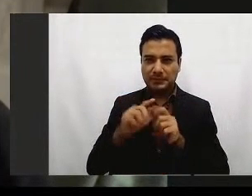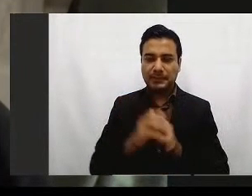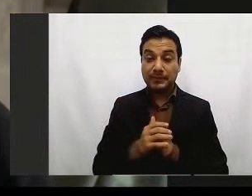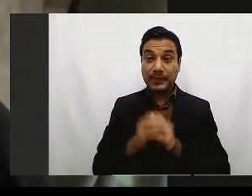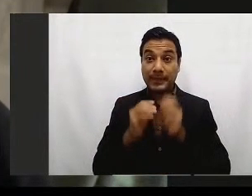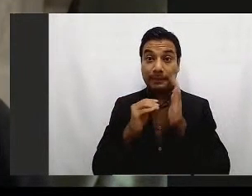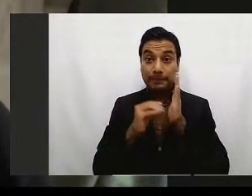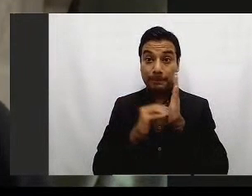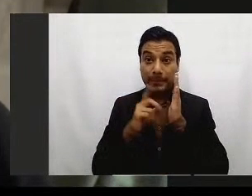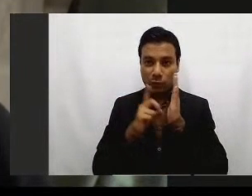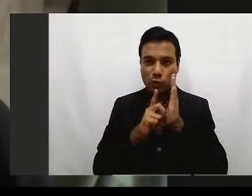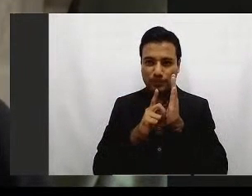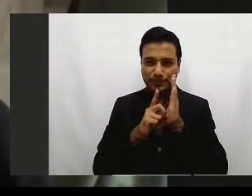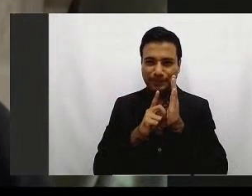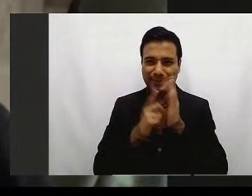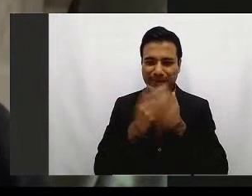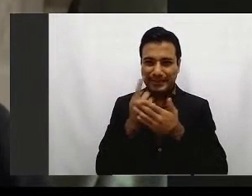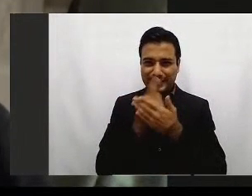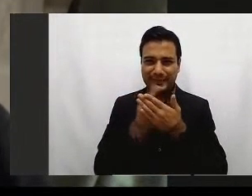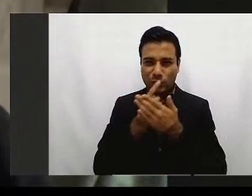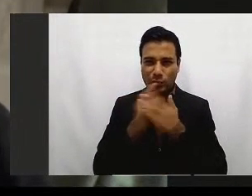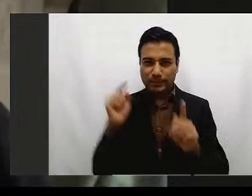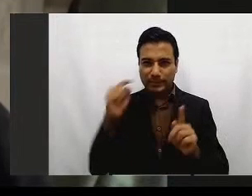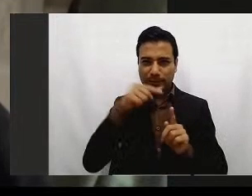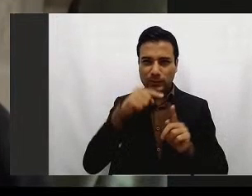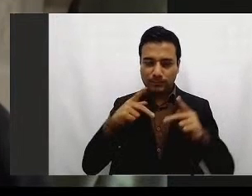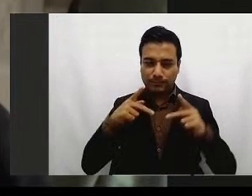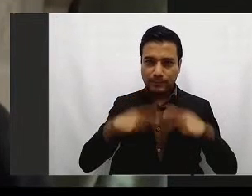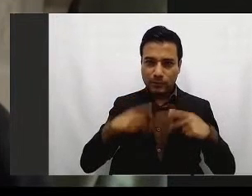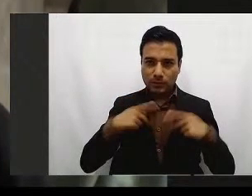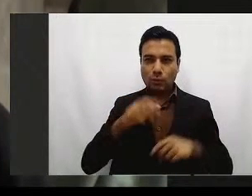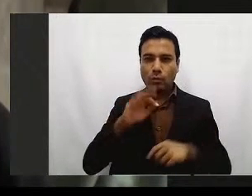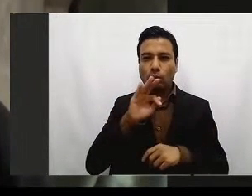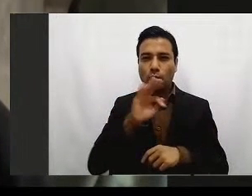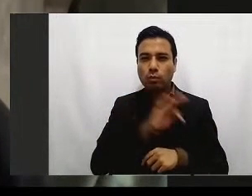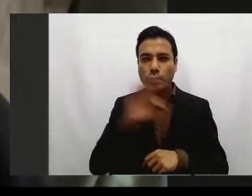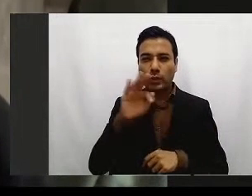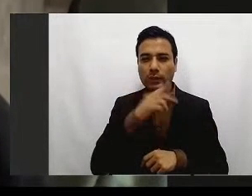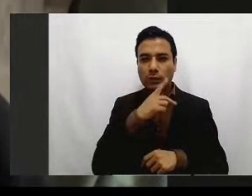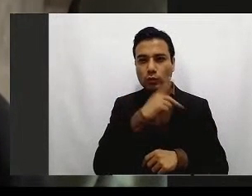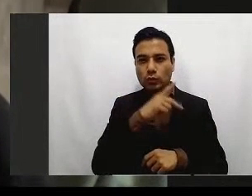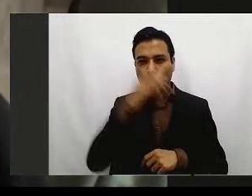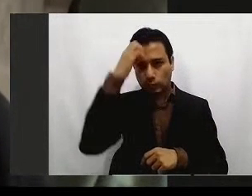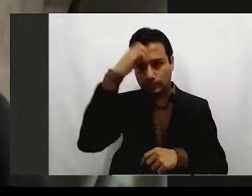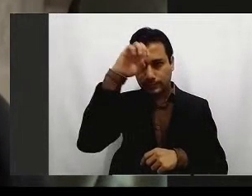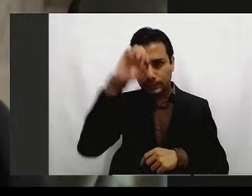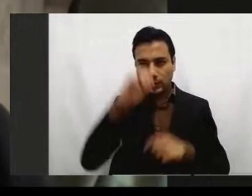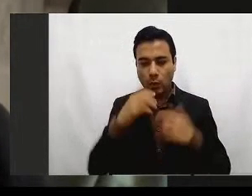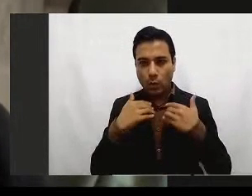en las personas, podemos entender estas experiencias de una forma muy rica a partir